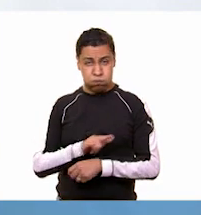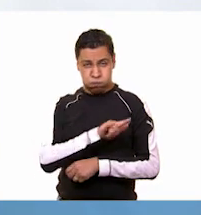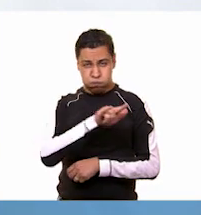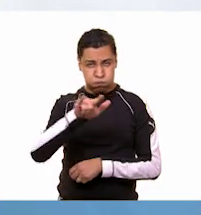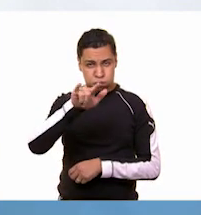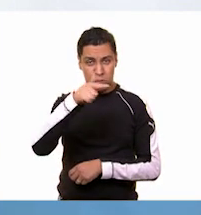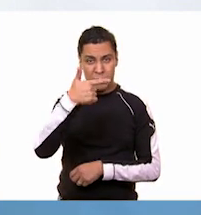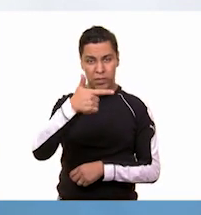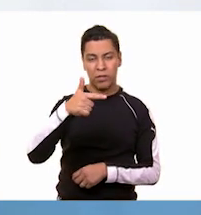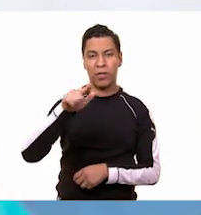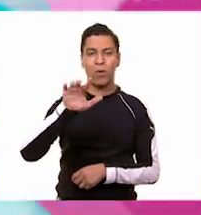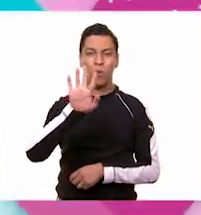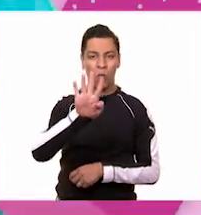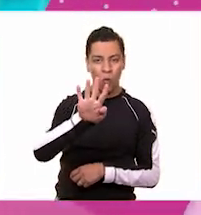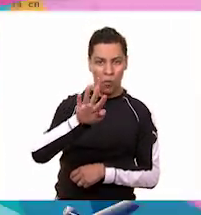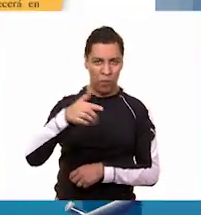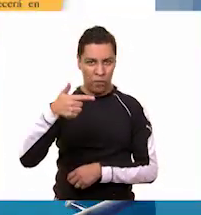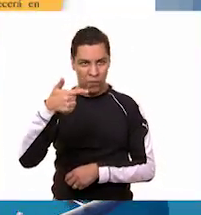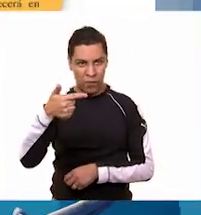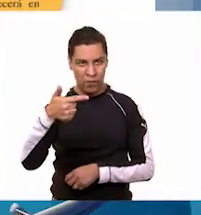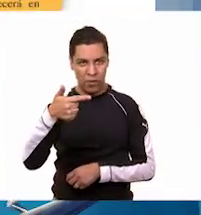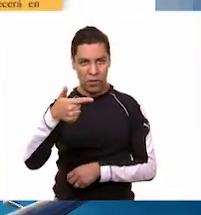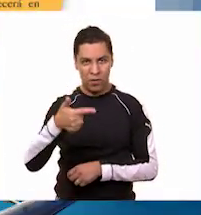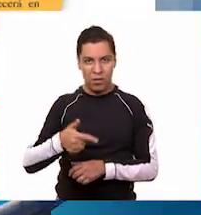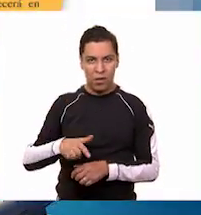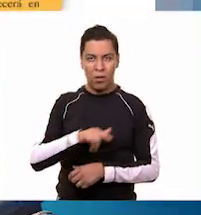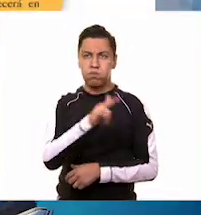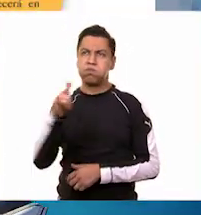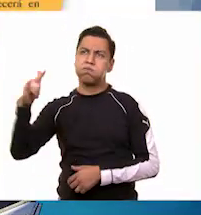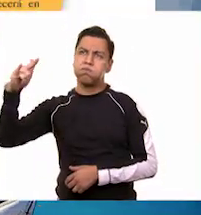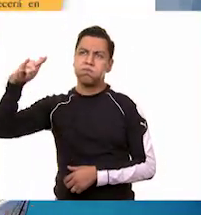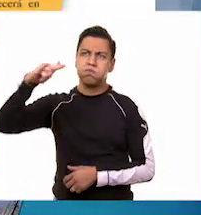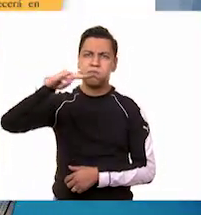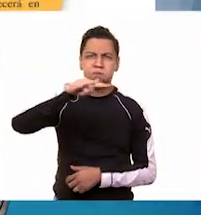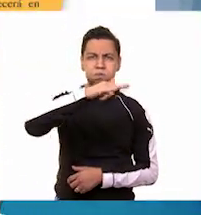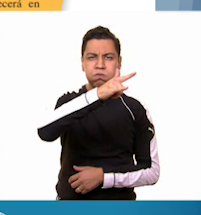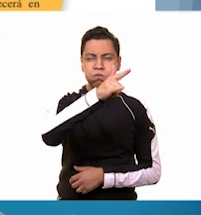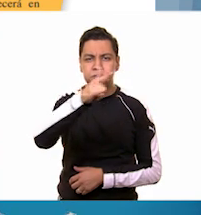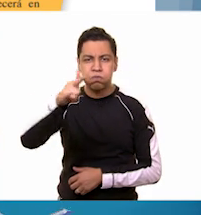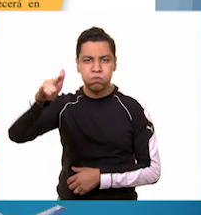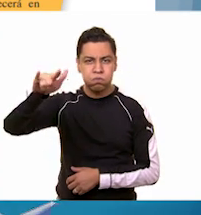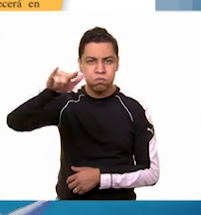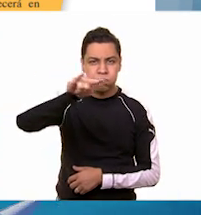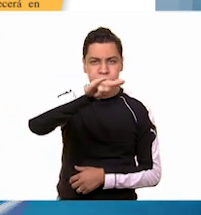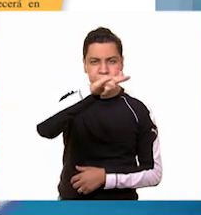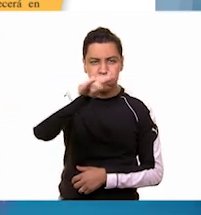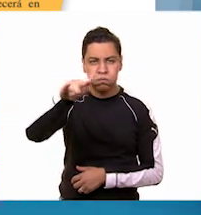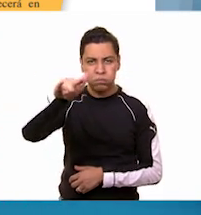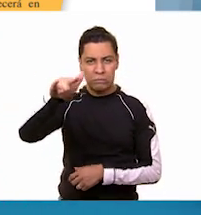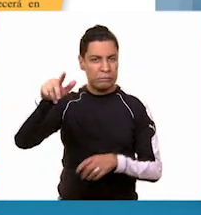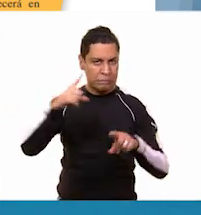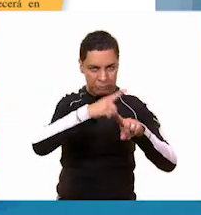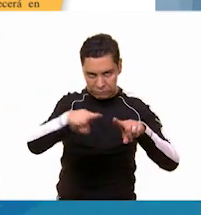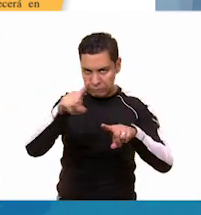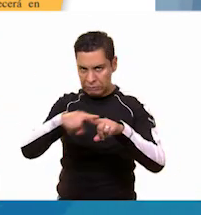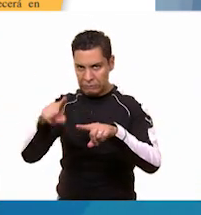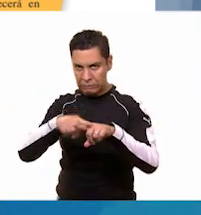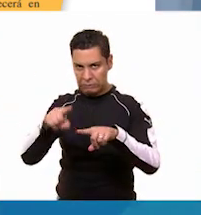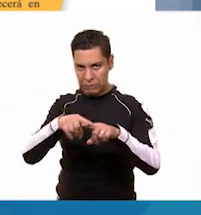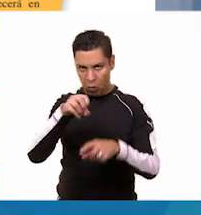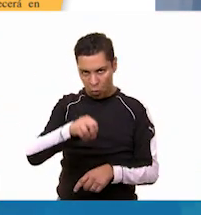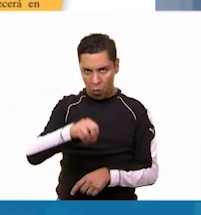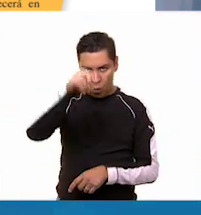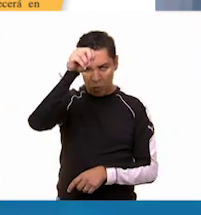Endeavour adosado a su fuselaje, realizará varios sobrevuelos antes de emprender su rumbo final hacia el oeste.